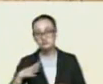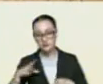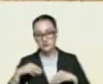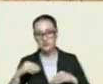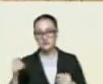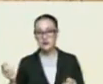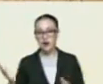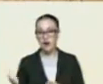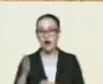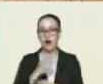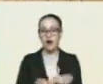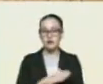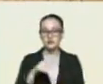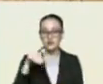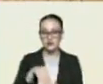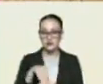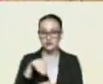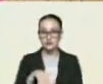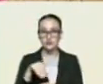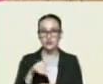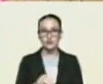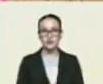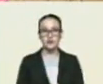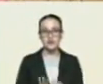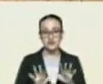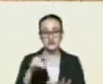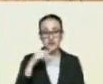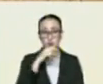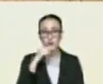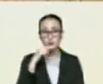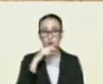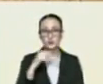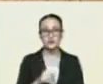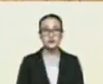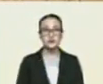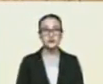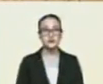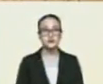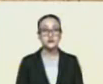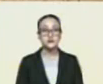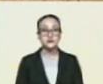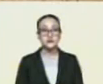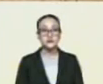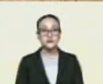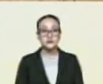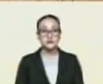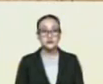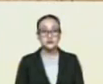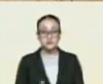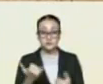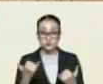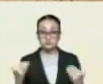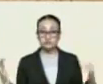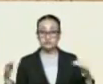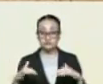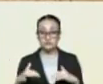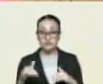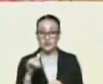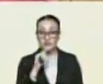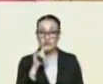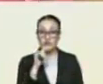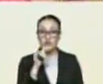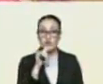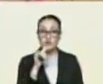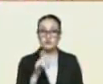solicitud, la hicimos y la realizamos el 15 de octubre. Así, por eso mismo estamos aquí en este informe,